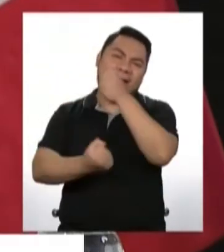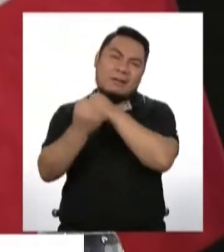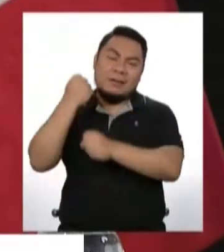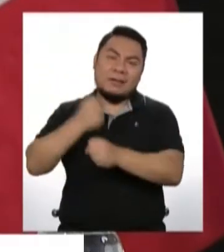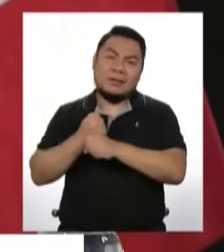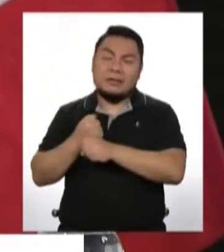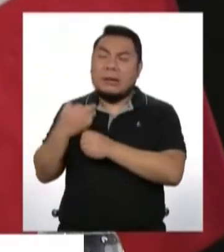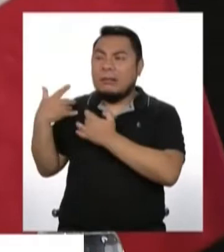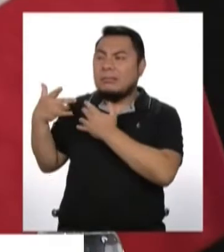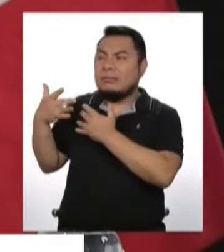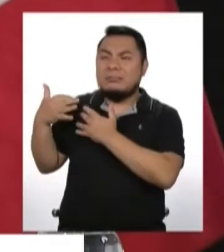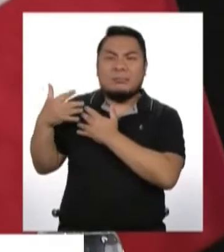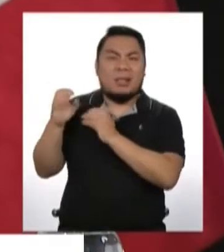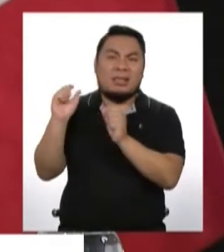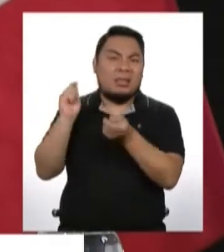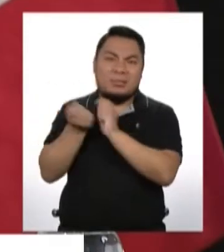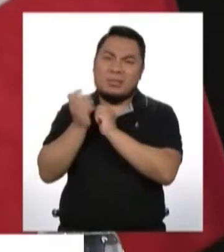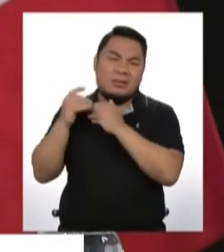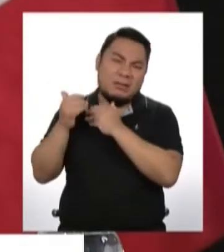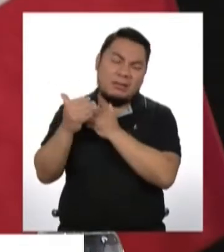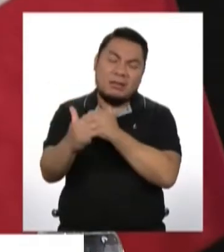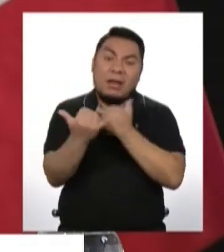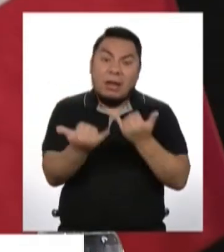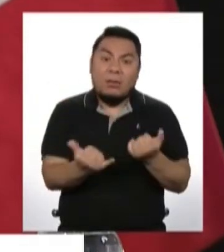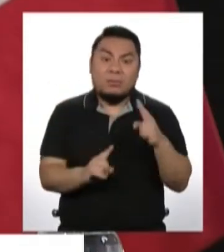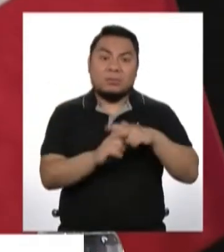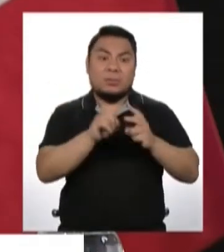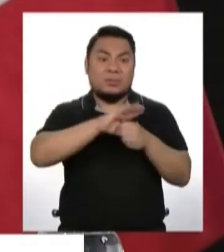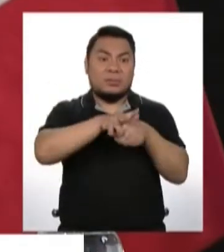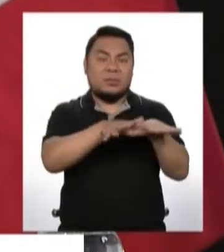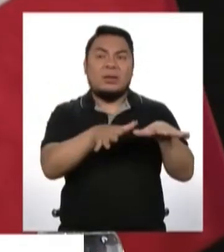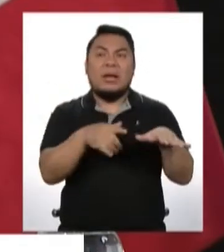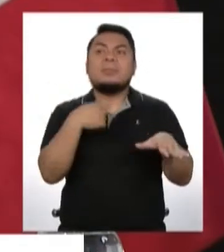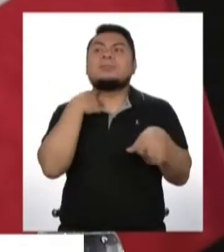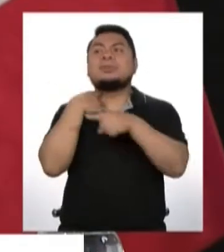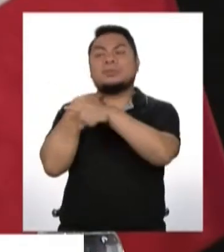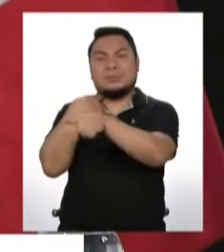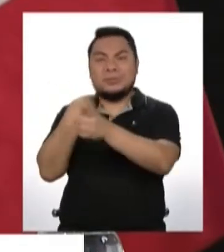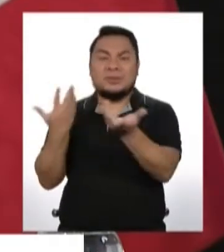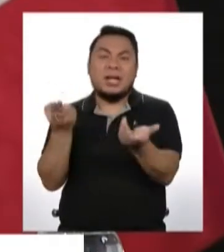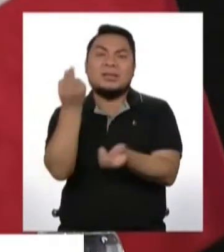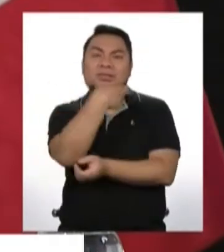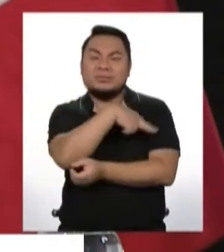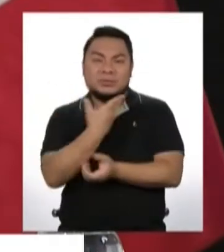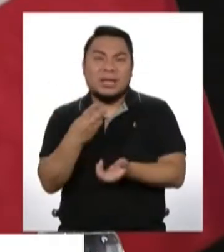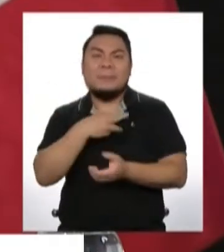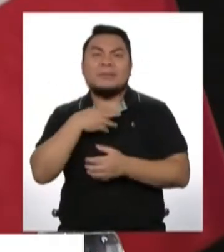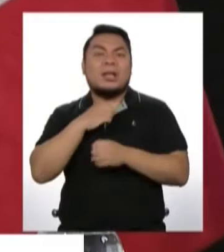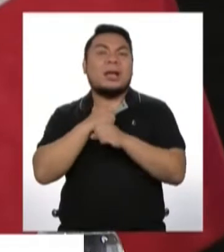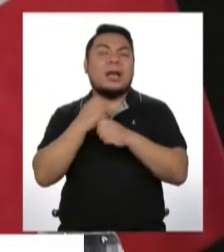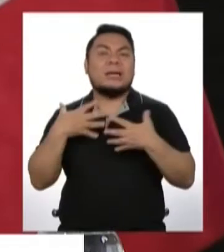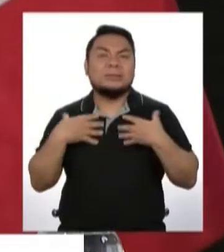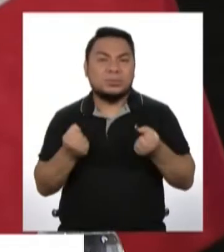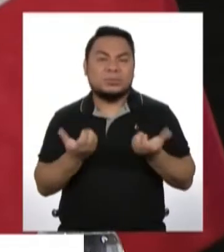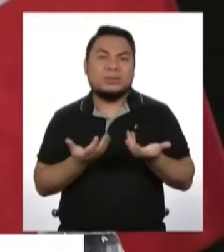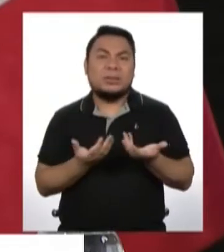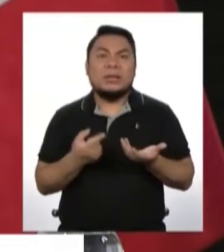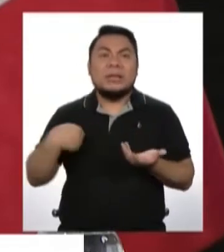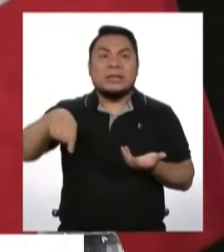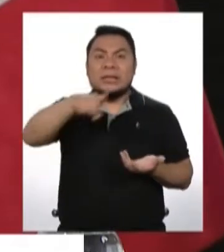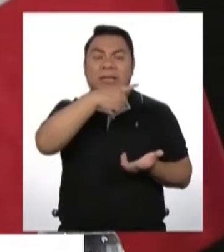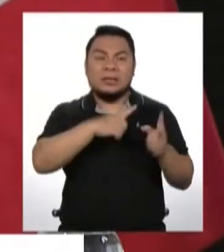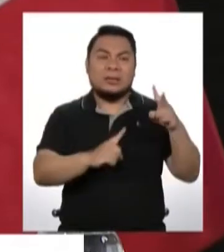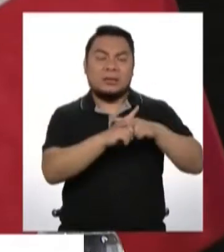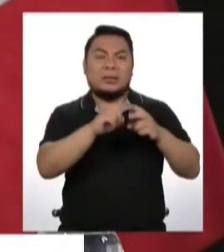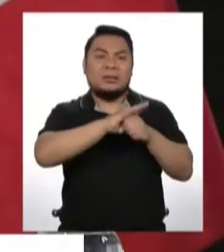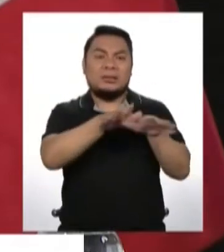tan grave como la que estamos pasando. ¿Y qué hacemos ante una deficiencia? ¿Ocultarla? Nunca.